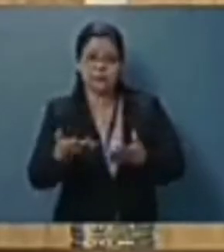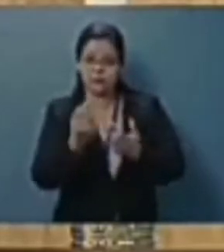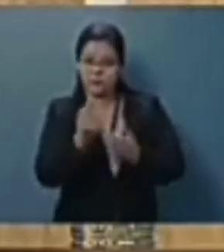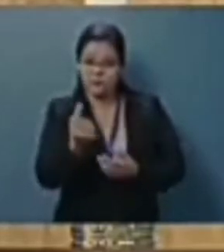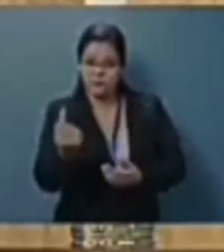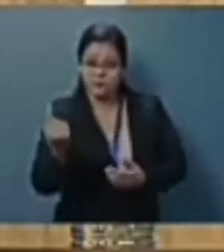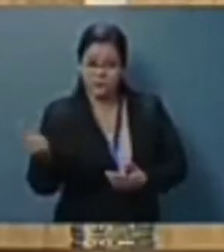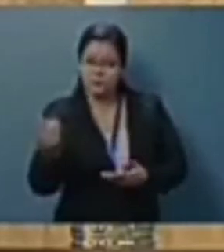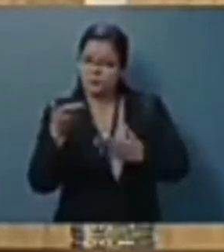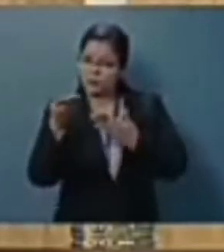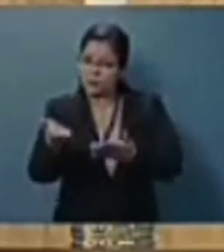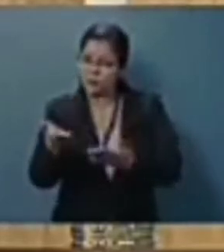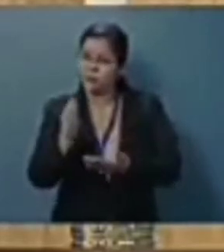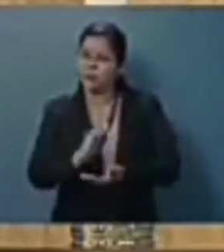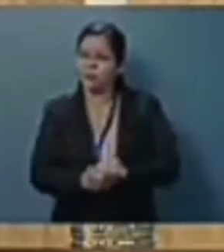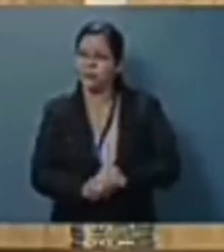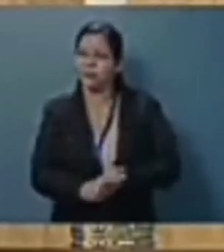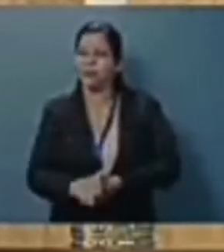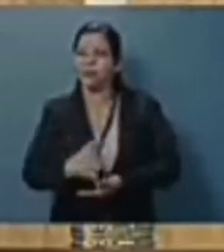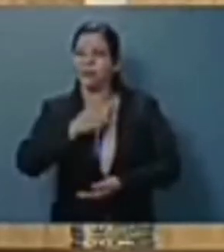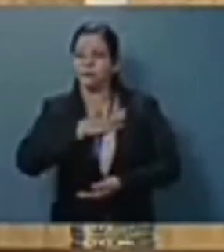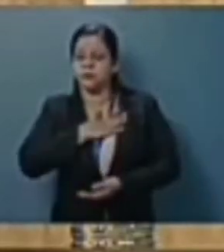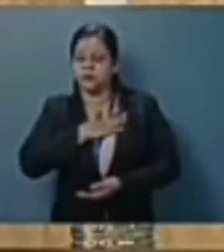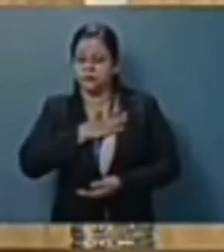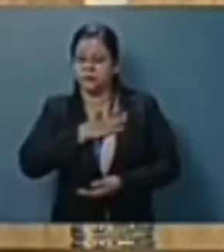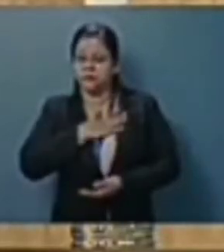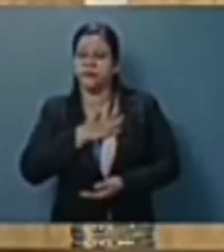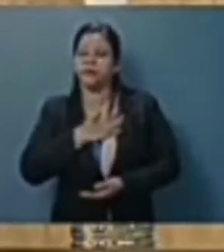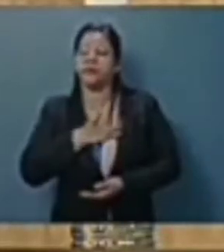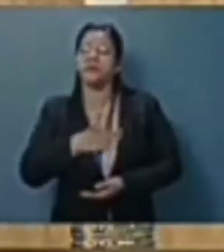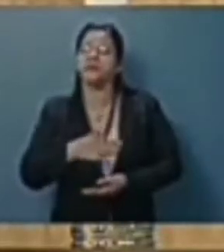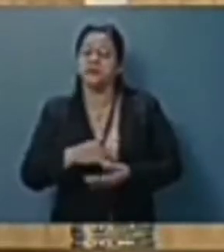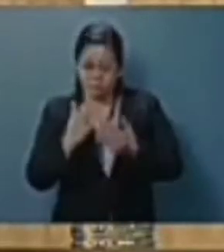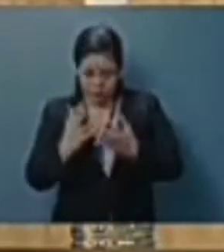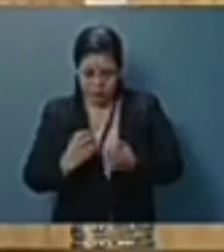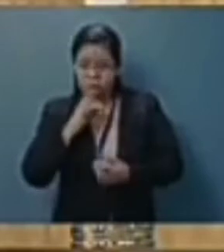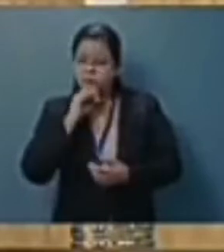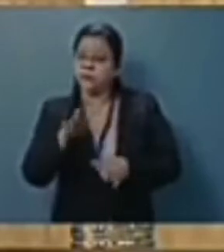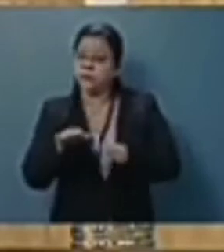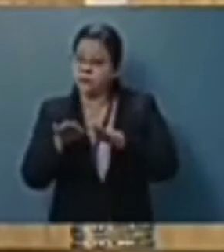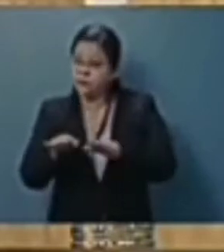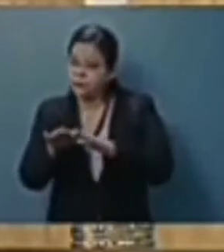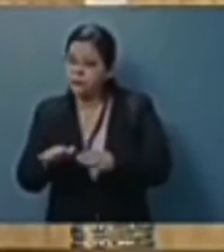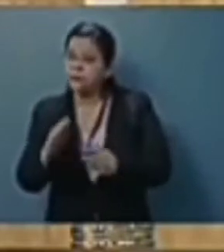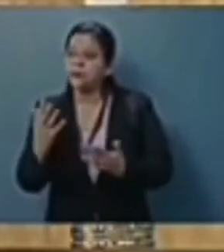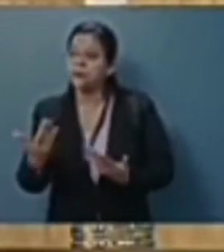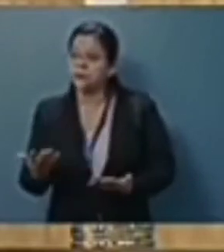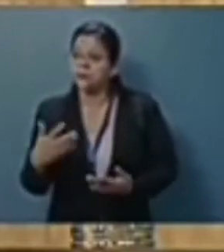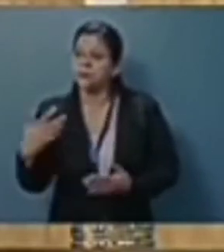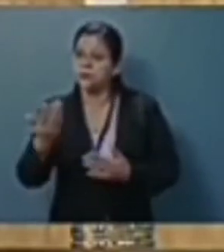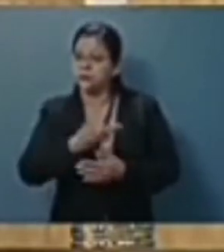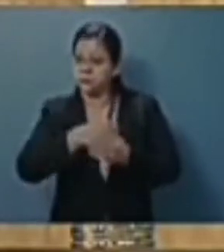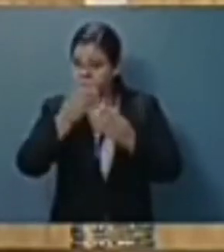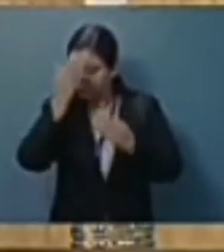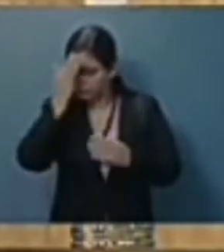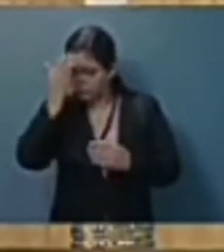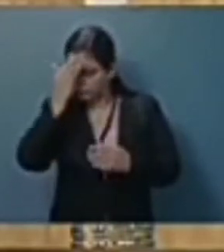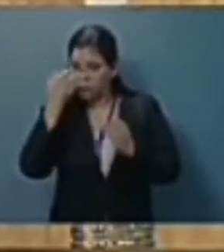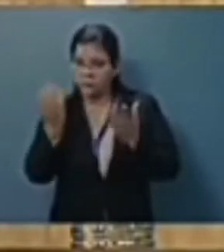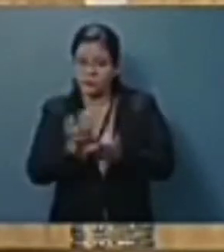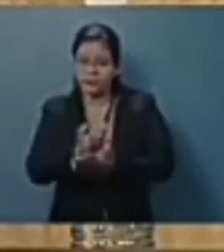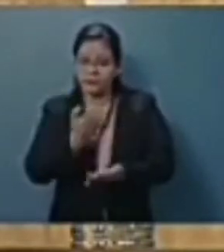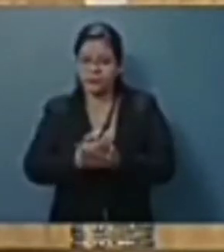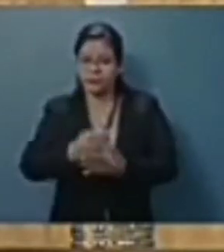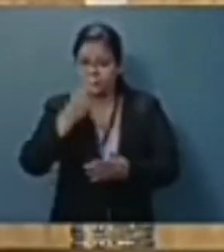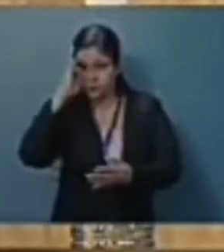mayorías. Yo agradezco la mención, diputada, acerca de conocer la economía creativa, que de